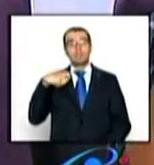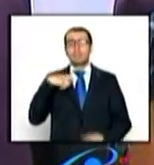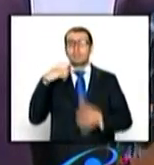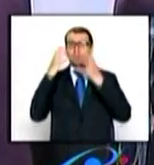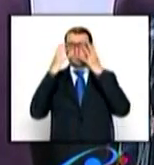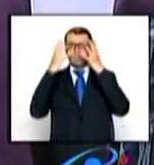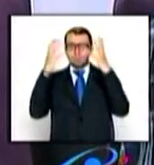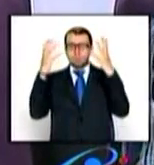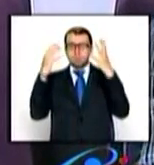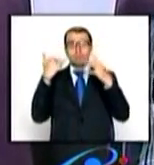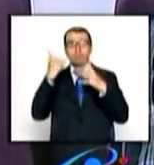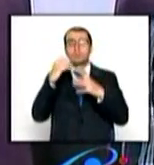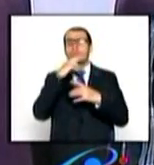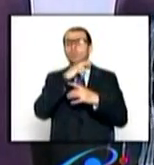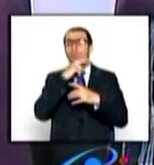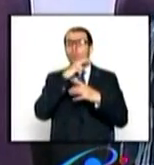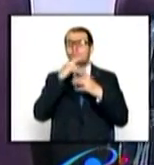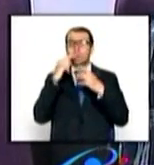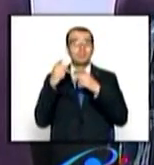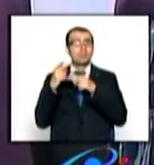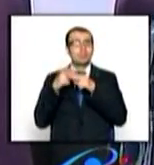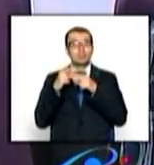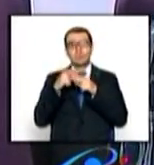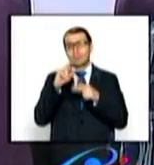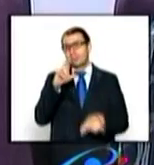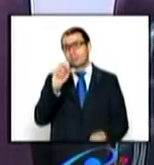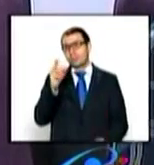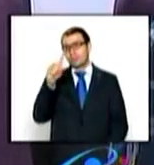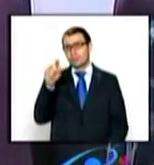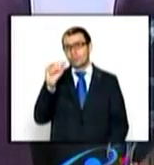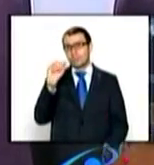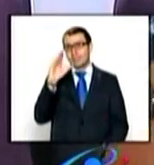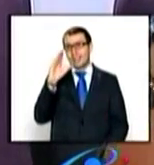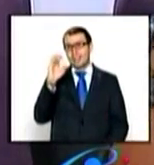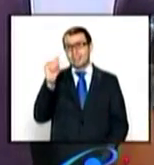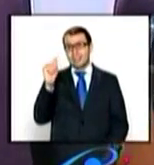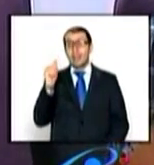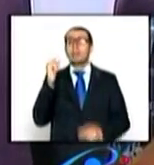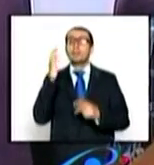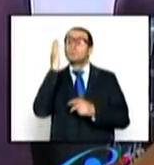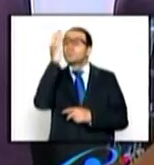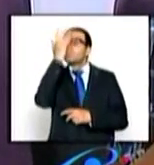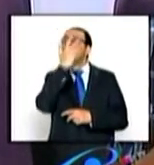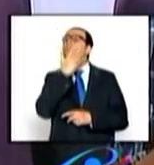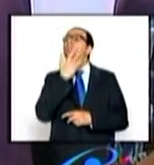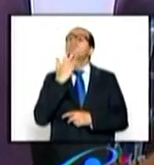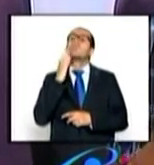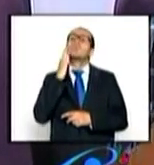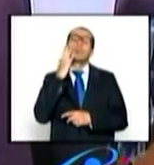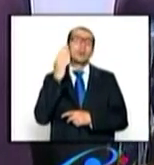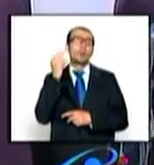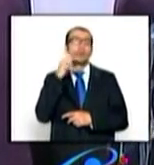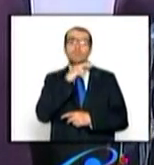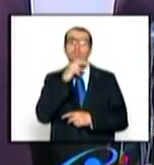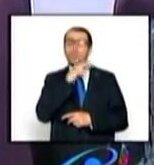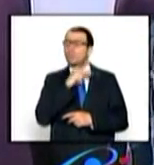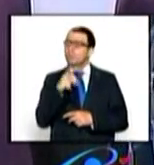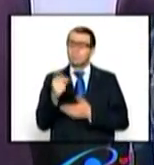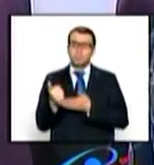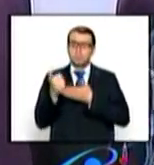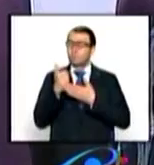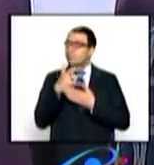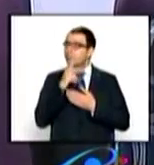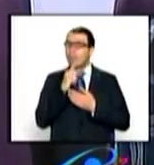roja, hinchada, lo que se llama una rosácea severa. Como les digo, con múltiples tratamientos en los cuales en vez de haber una mejoría, cada día